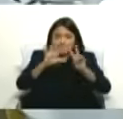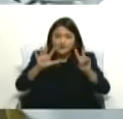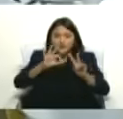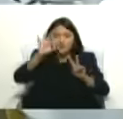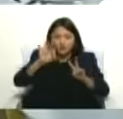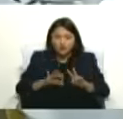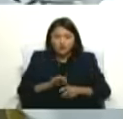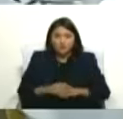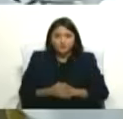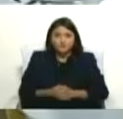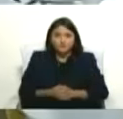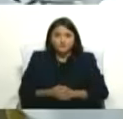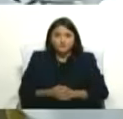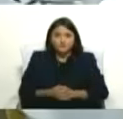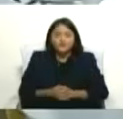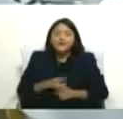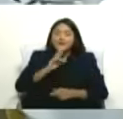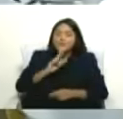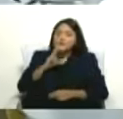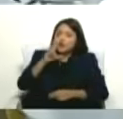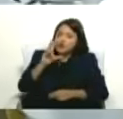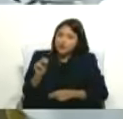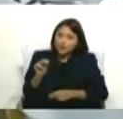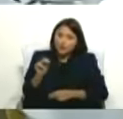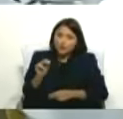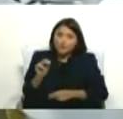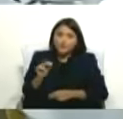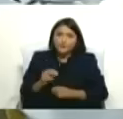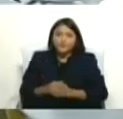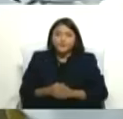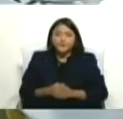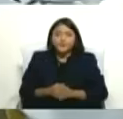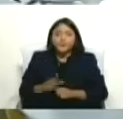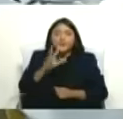96,37%. Opción del no,